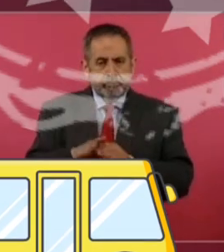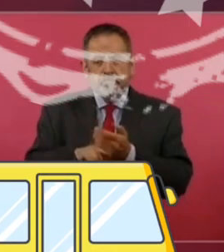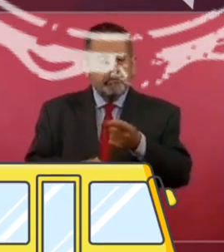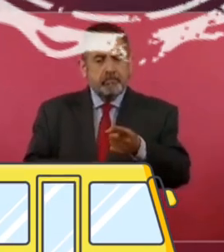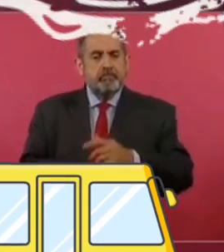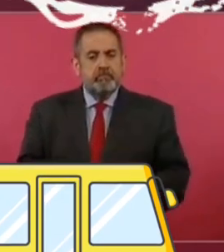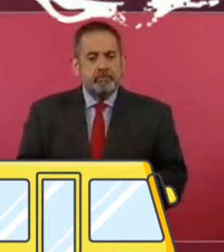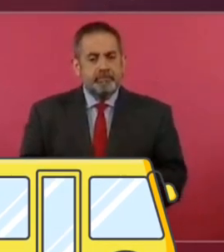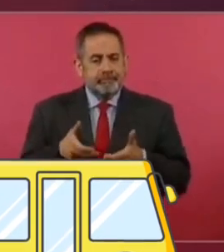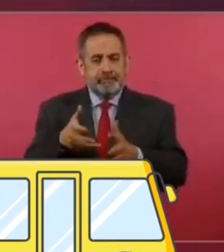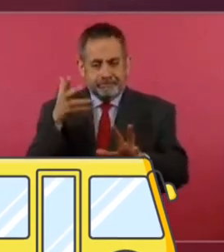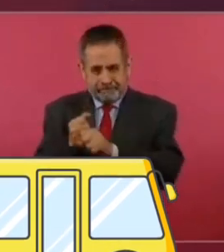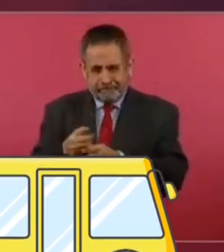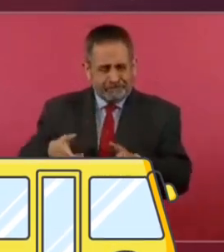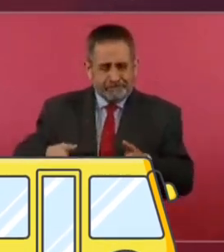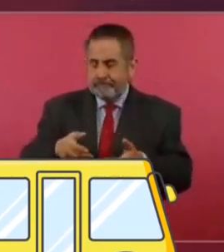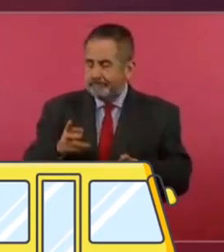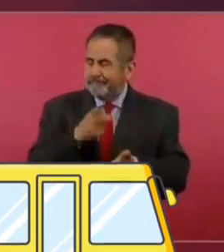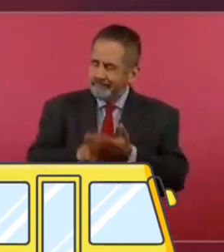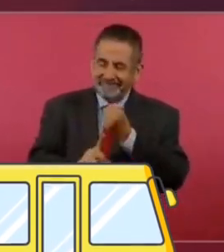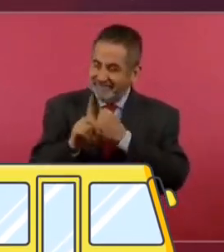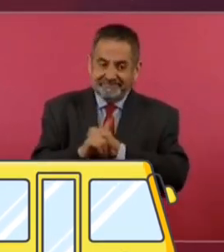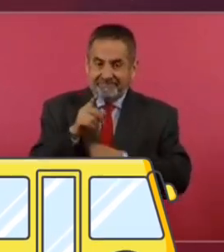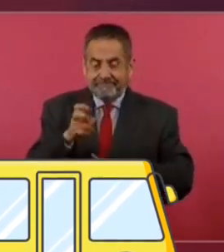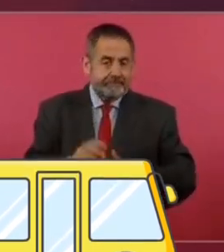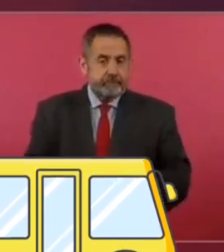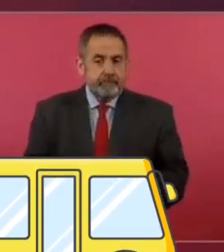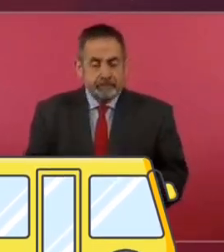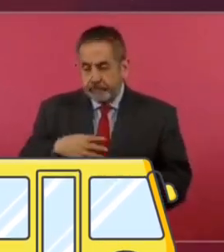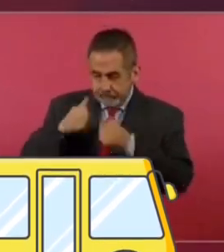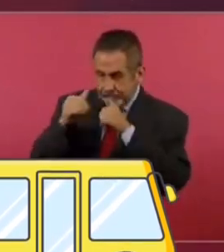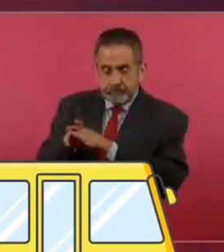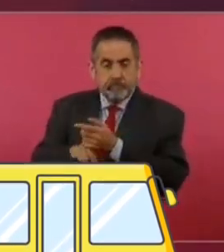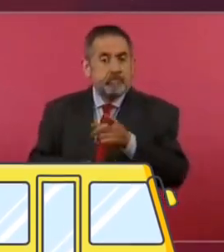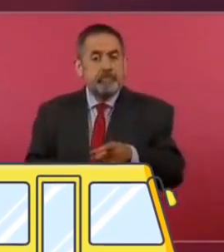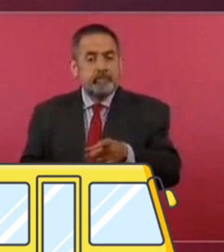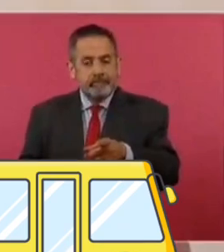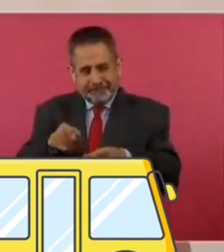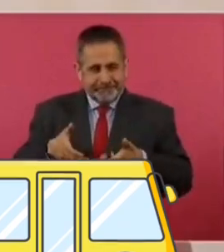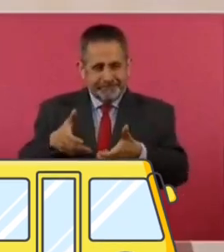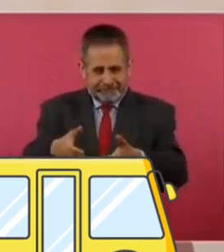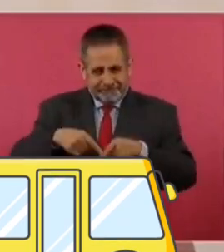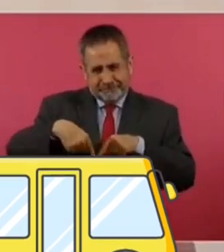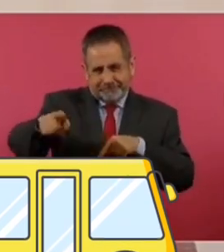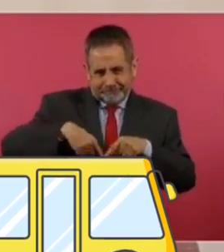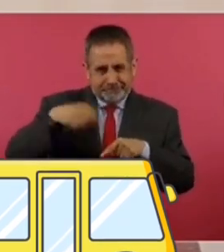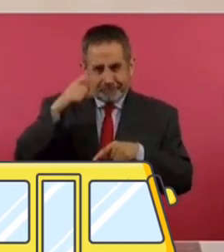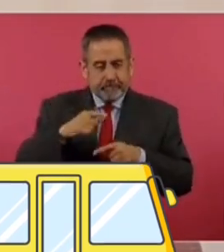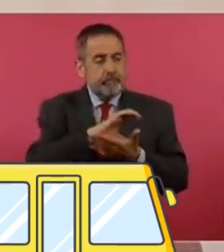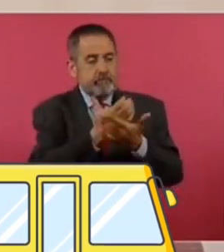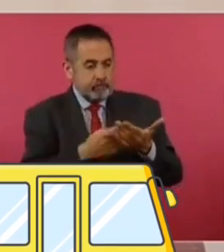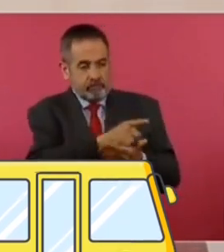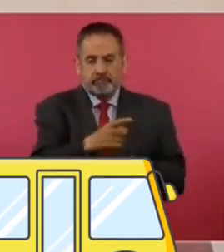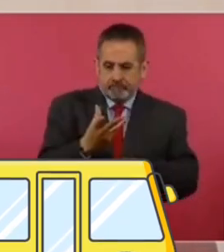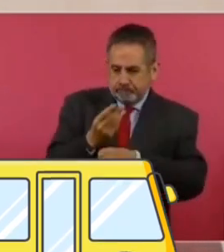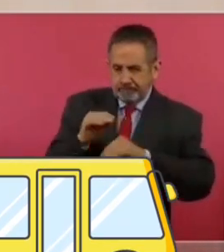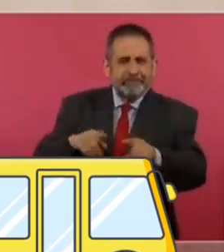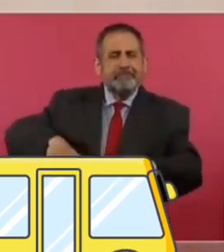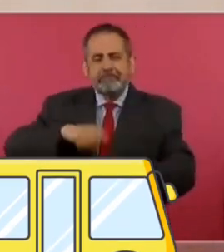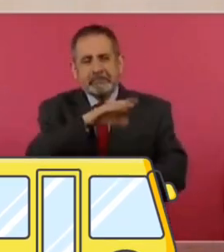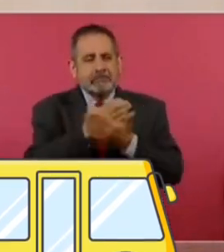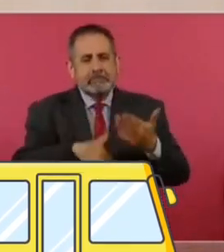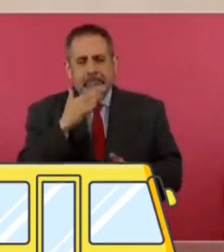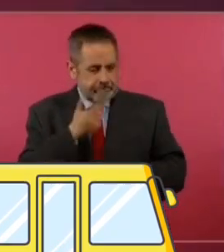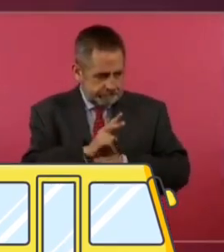Mira, sobre esto de la carretera es un problema que se está atendiendo. En el caso, esa carretera, por ejemplo, tiene un contrato de mantenimiento de los que hablamos.